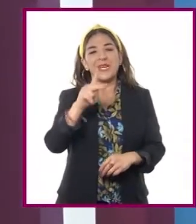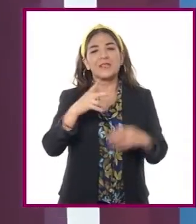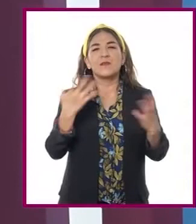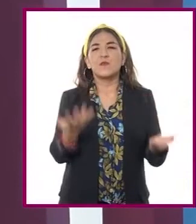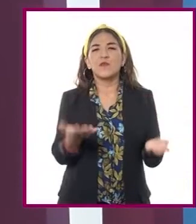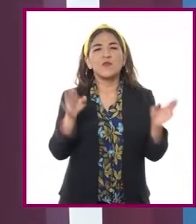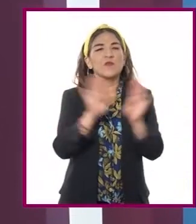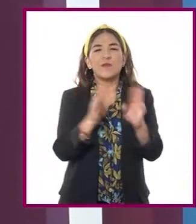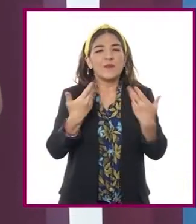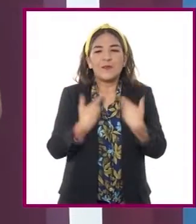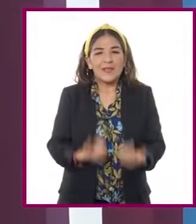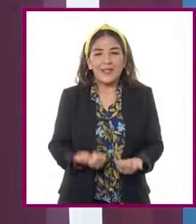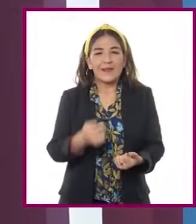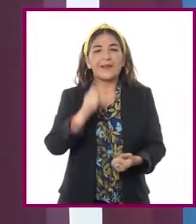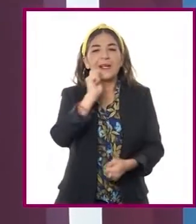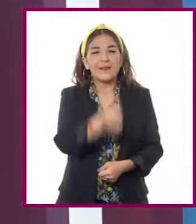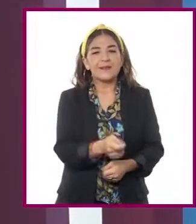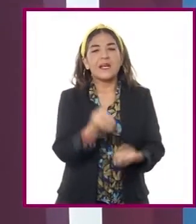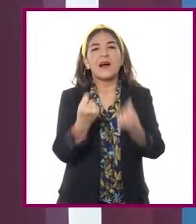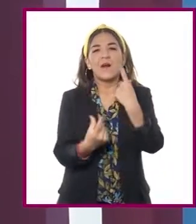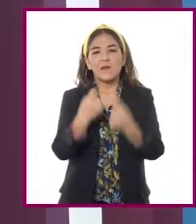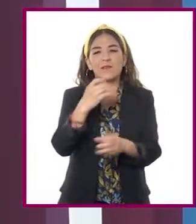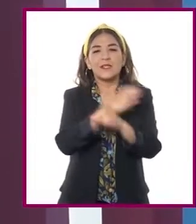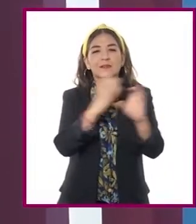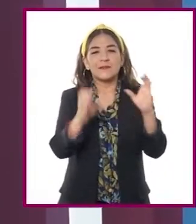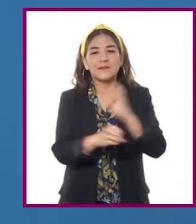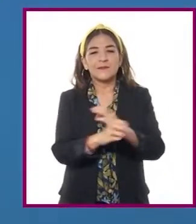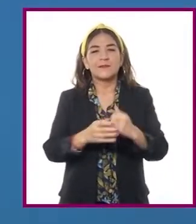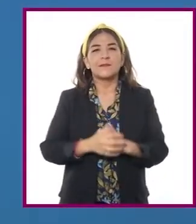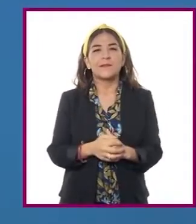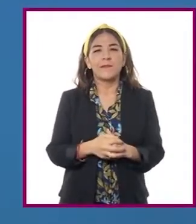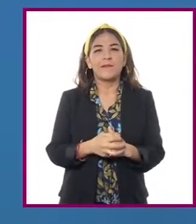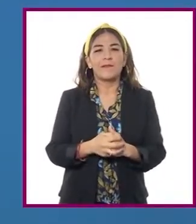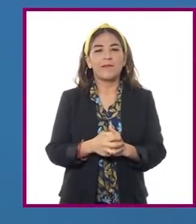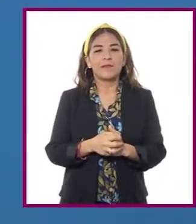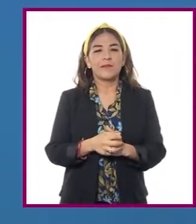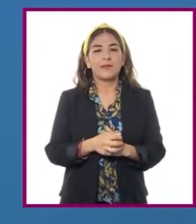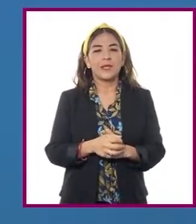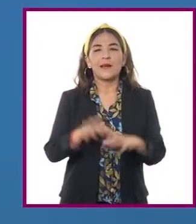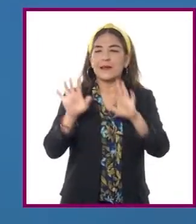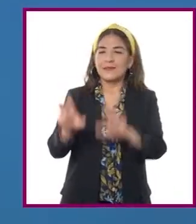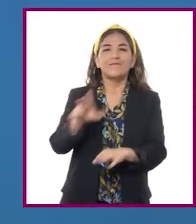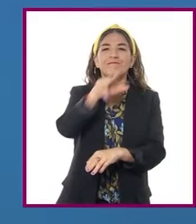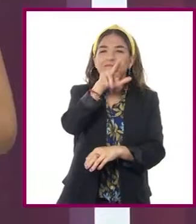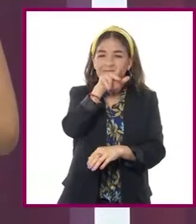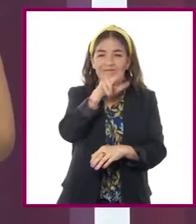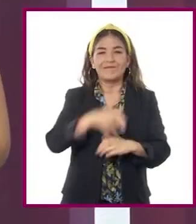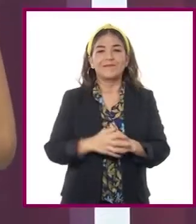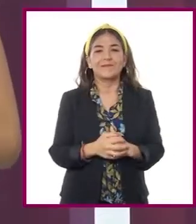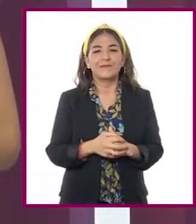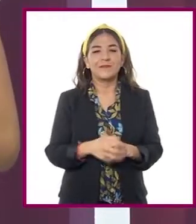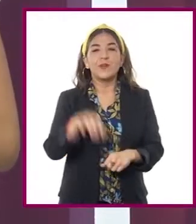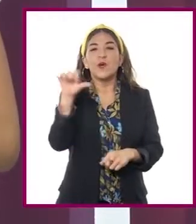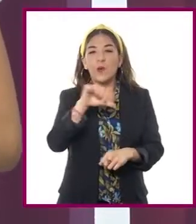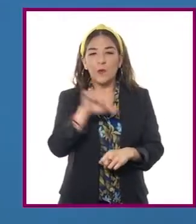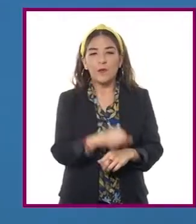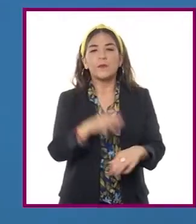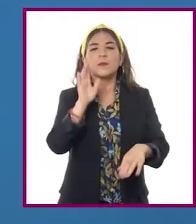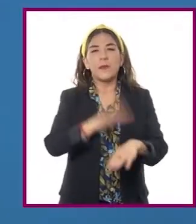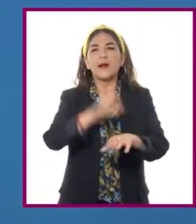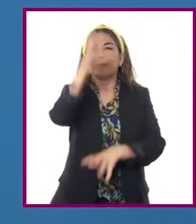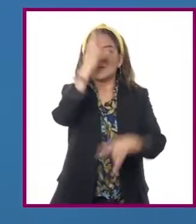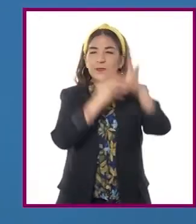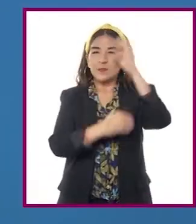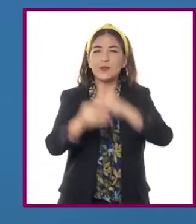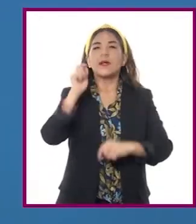logro comprender del todo algunas cuestiones. No te preocupes. Hoy reforzaremos un